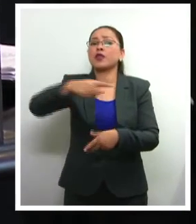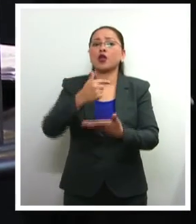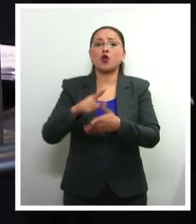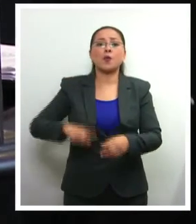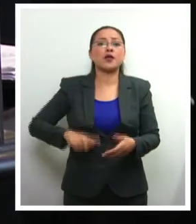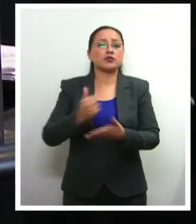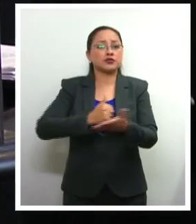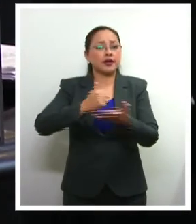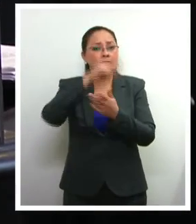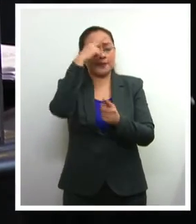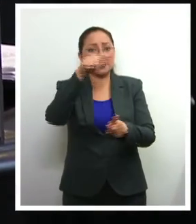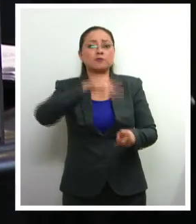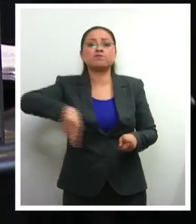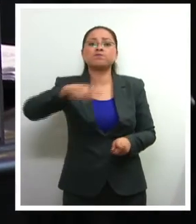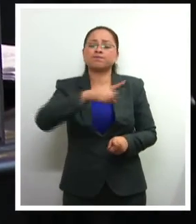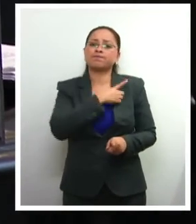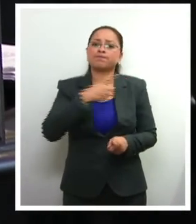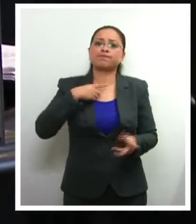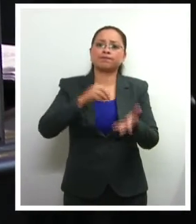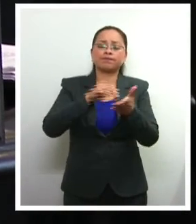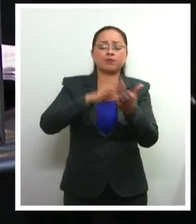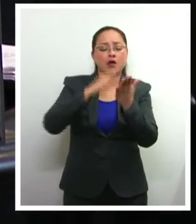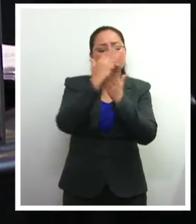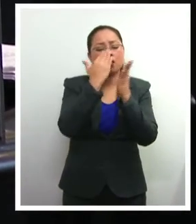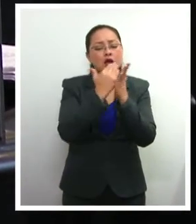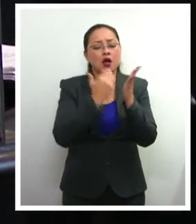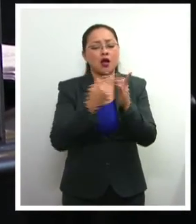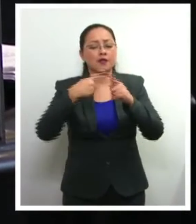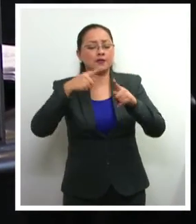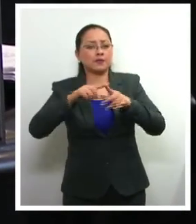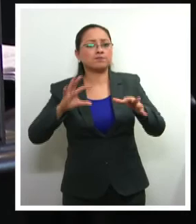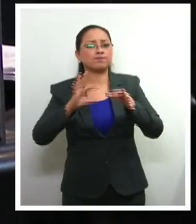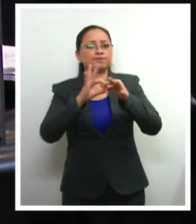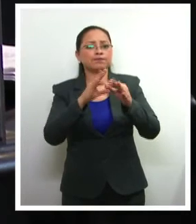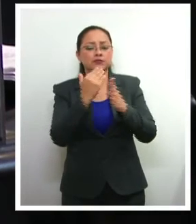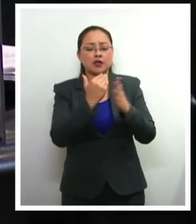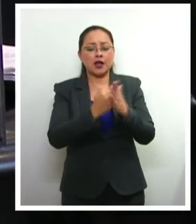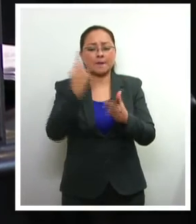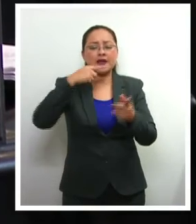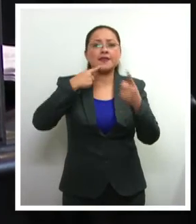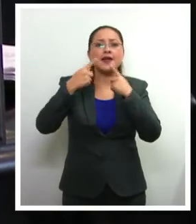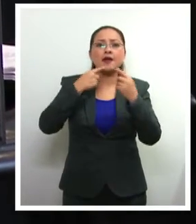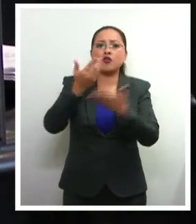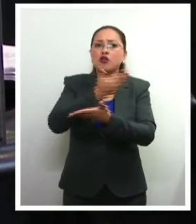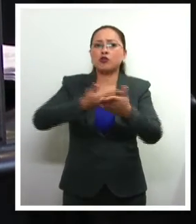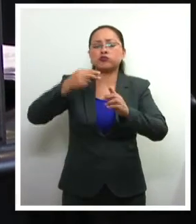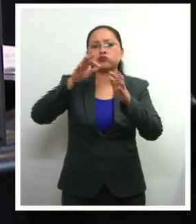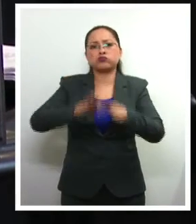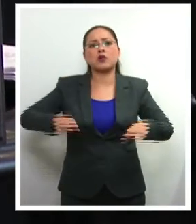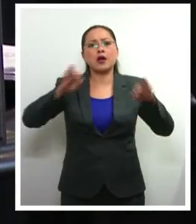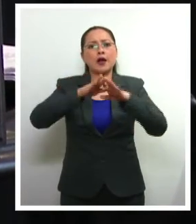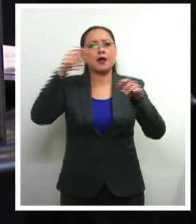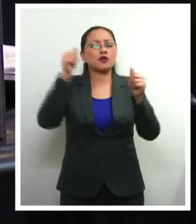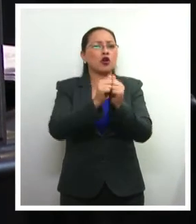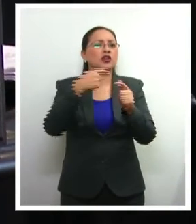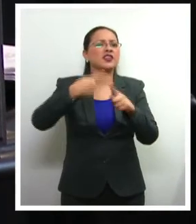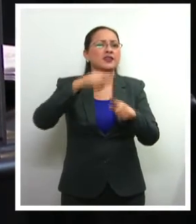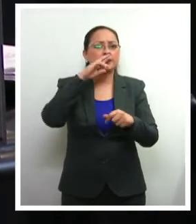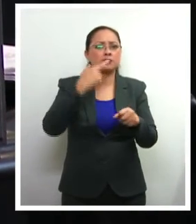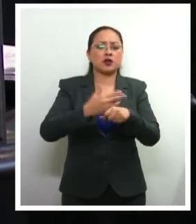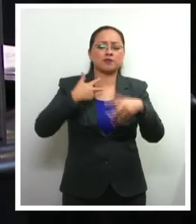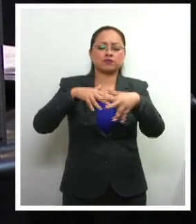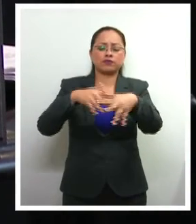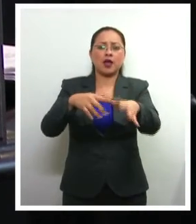de México para establecer los mecanismos institucionales de diálogo necesarios con los organizadores de la